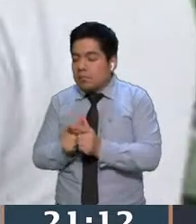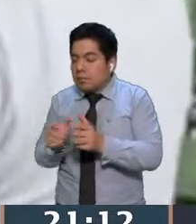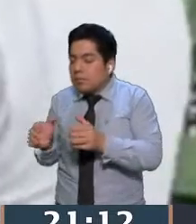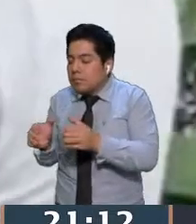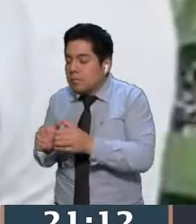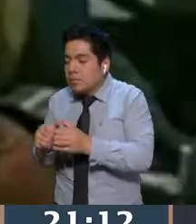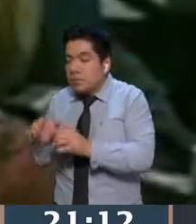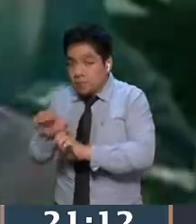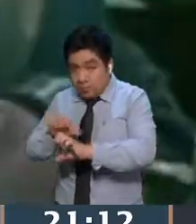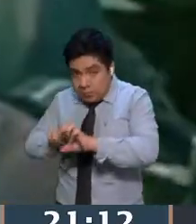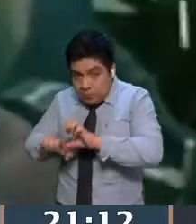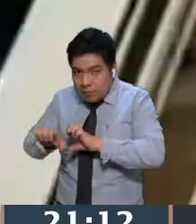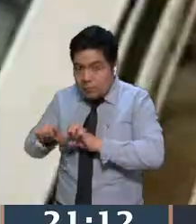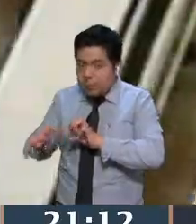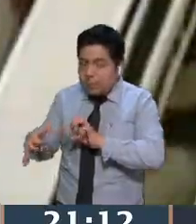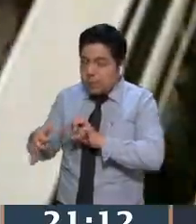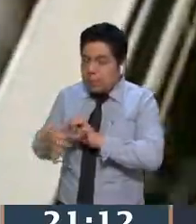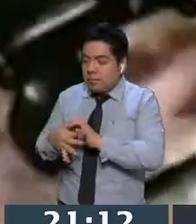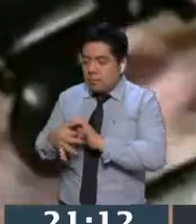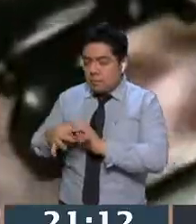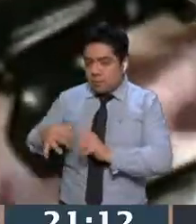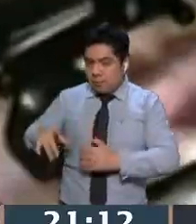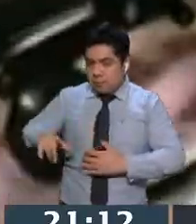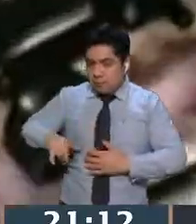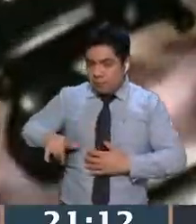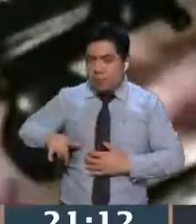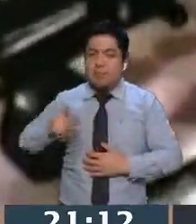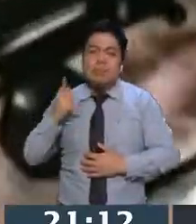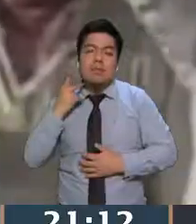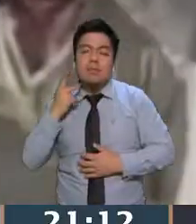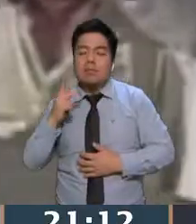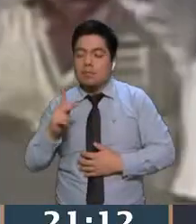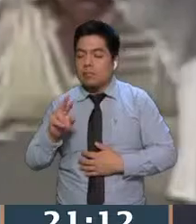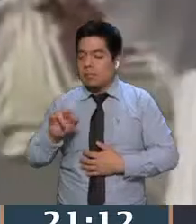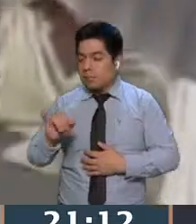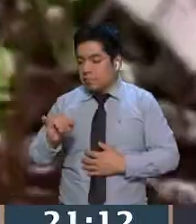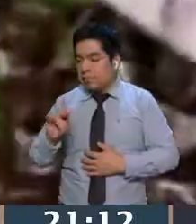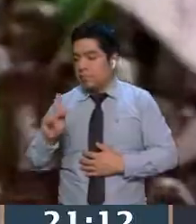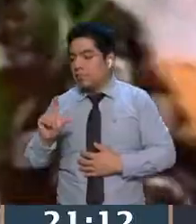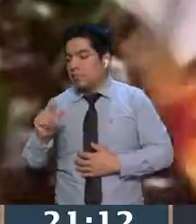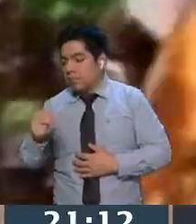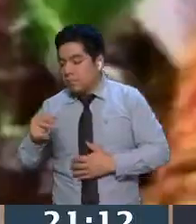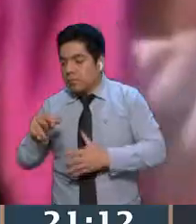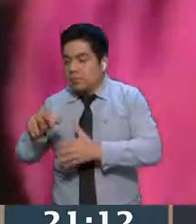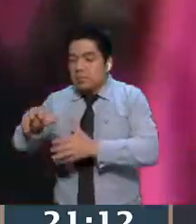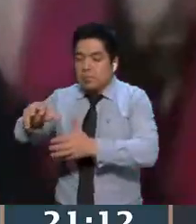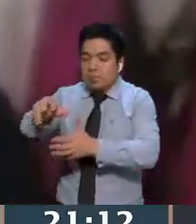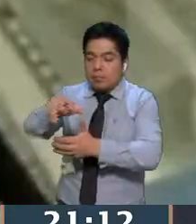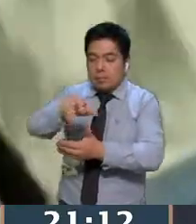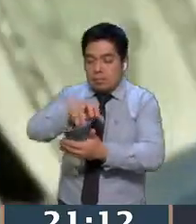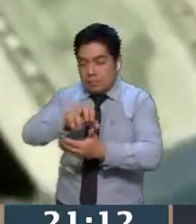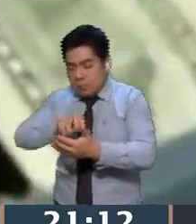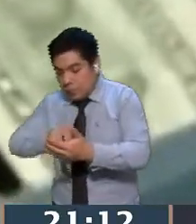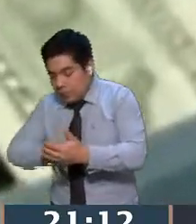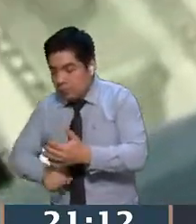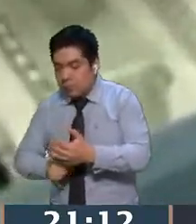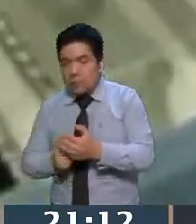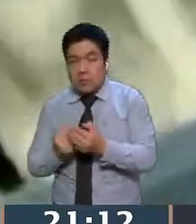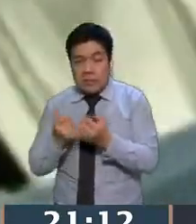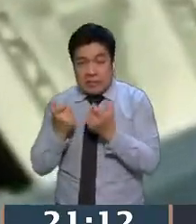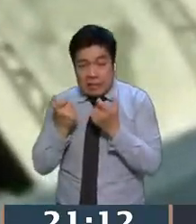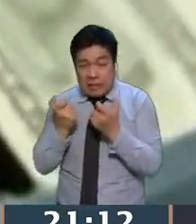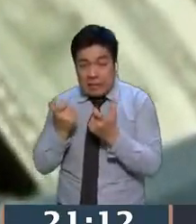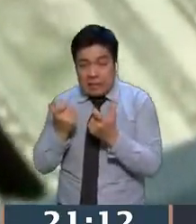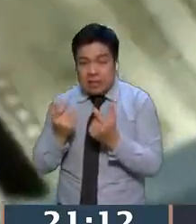selecto de empresarios ligados al poder político del priismo y el panismo amasar fortunas inimaginables,